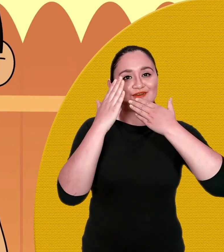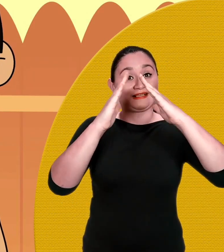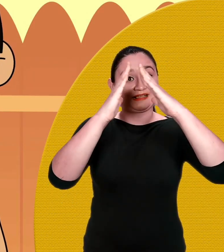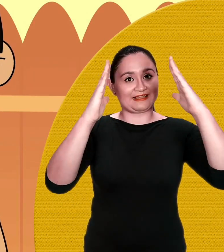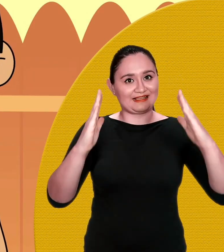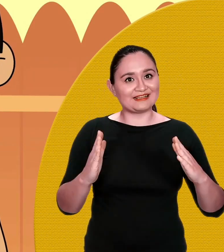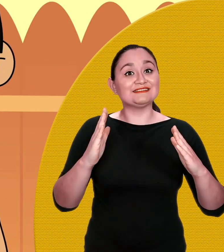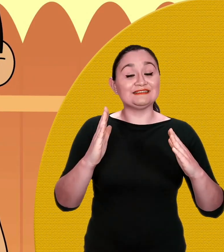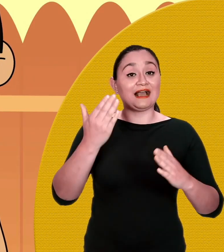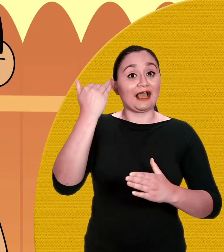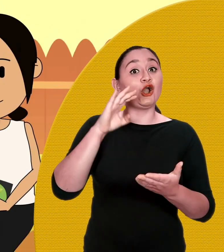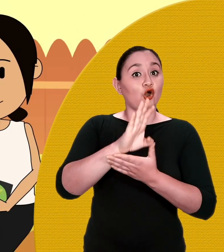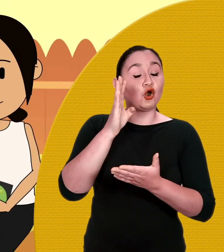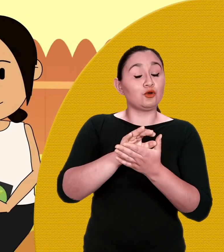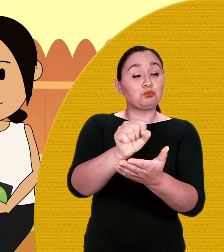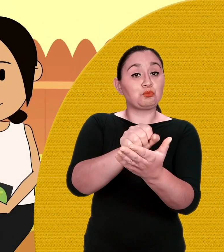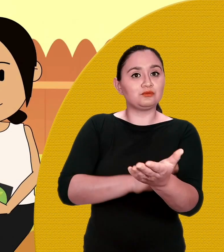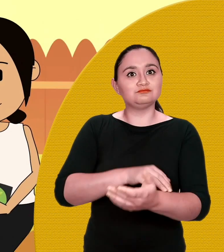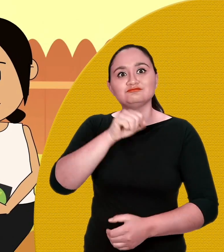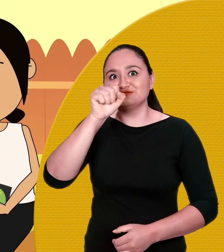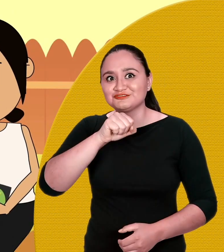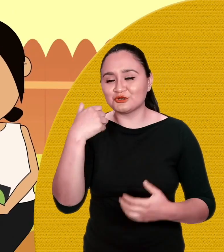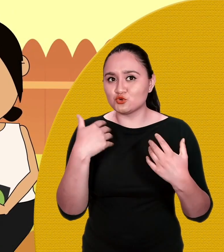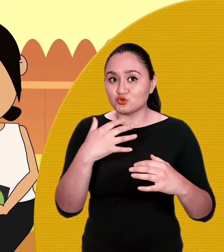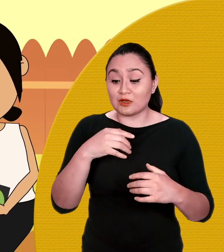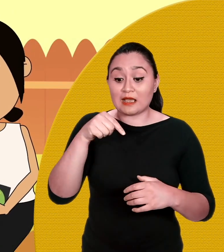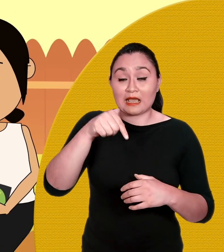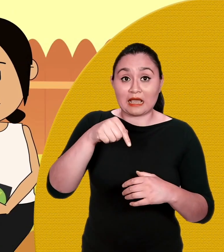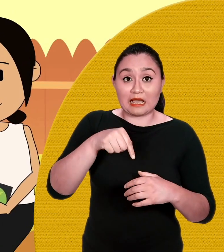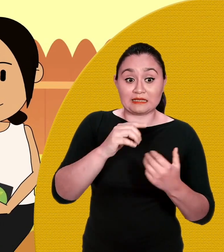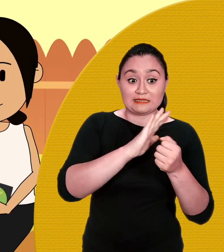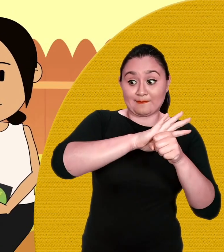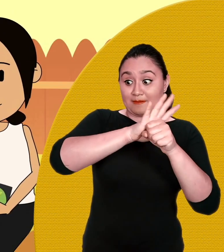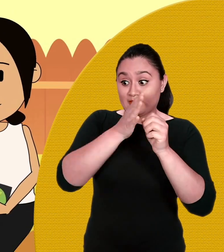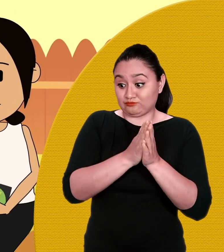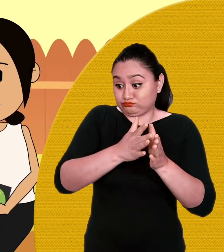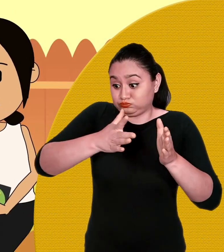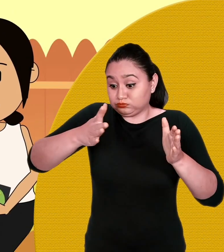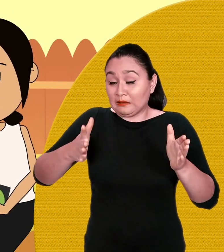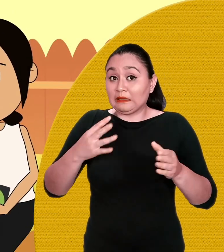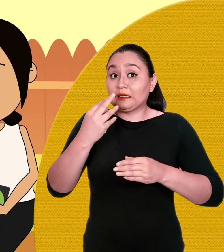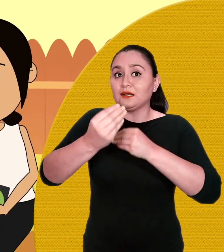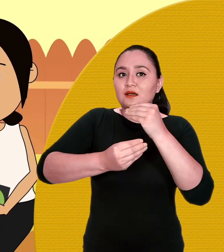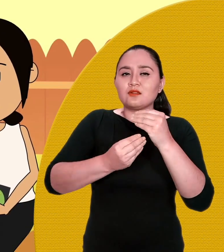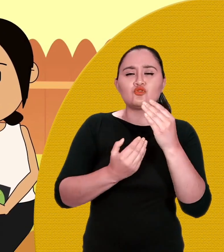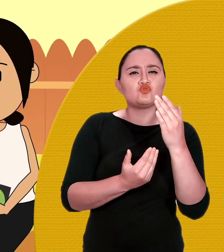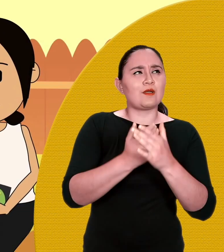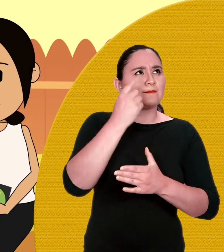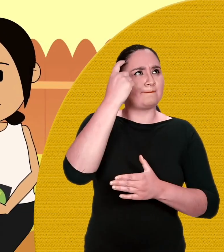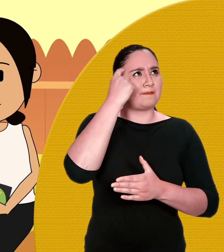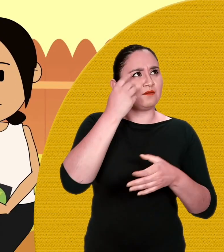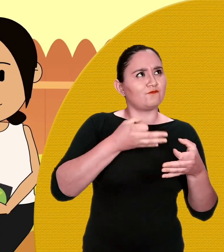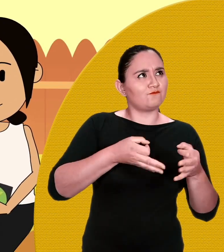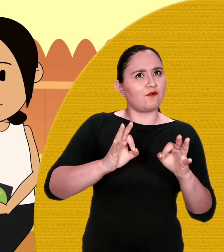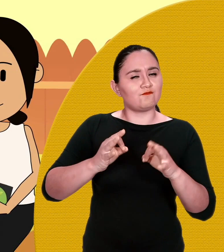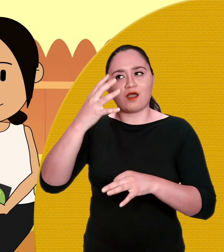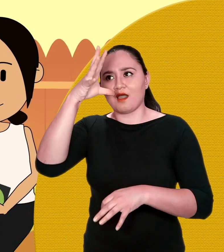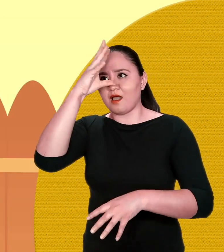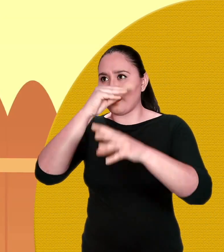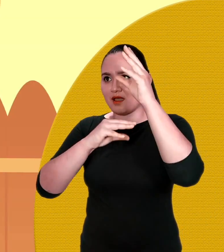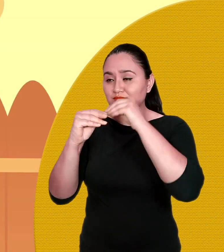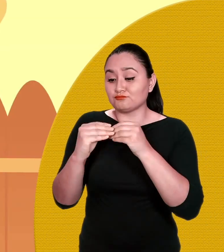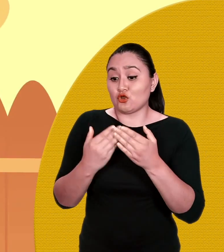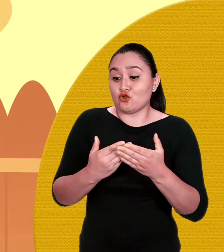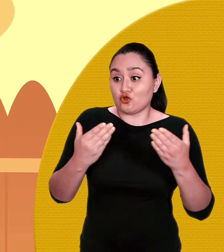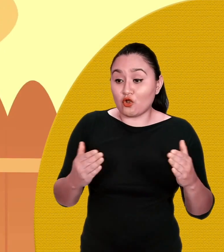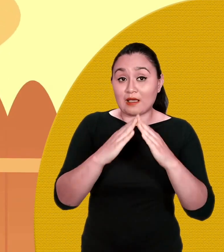que estamos haciendo en el cole. Sí, qué bueno, hija. En esta época de pandemia tenemos que buscar nuevas formas de aprender. Hay